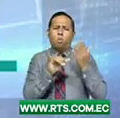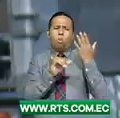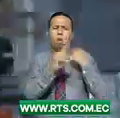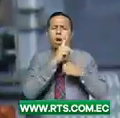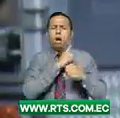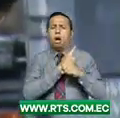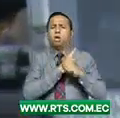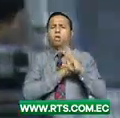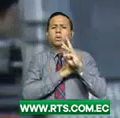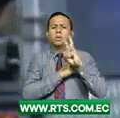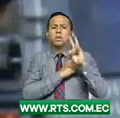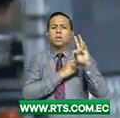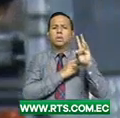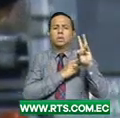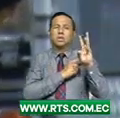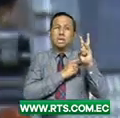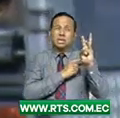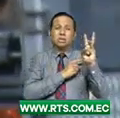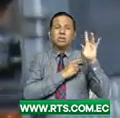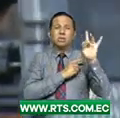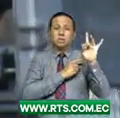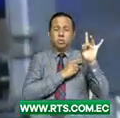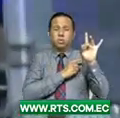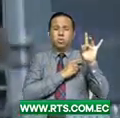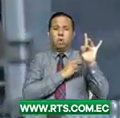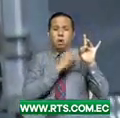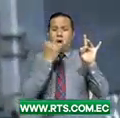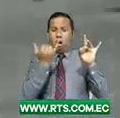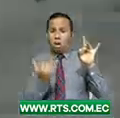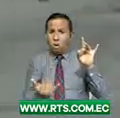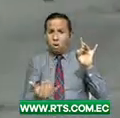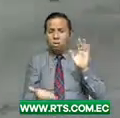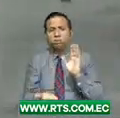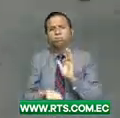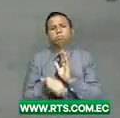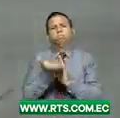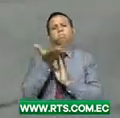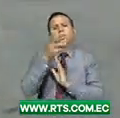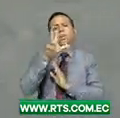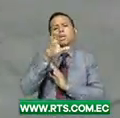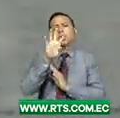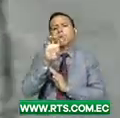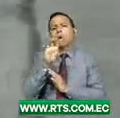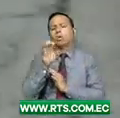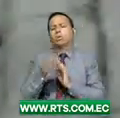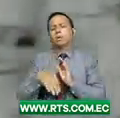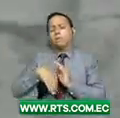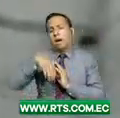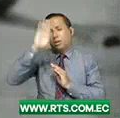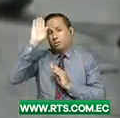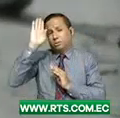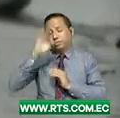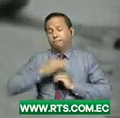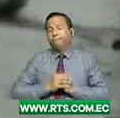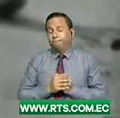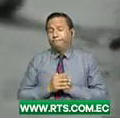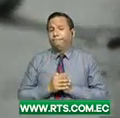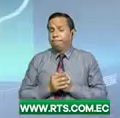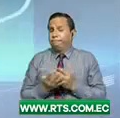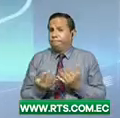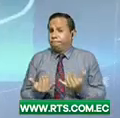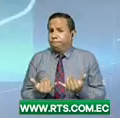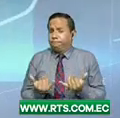688. Es decir que este año se han registrado 314 cadáveres más que en el 2021. De este